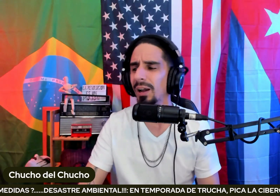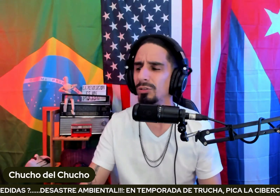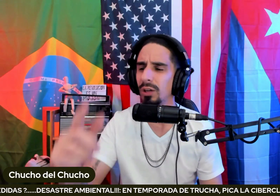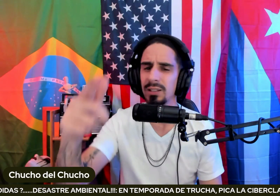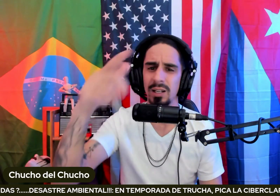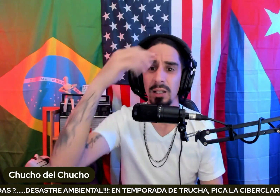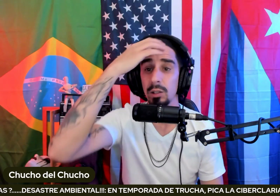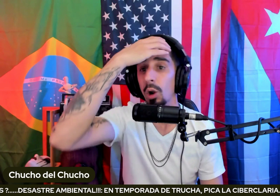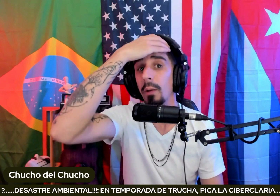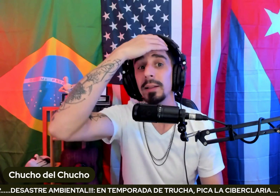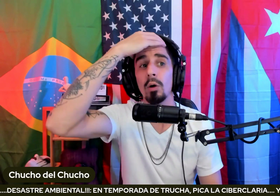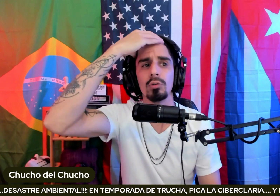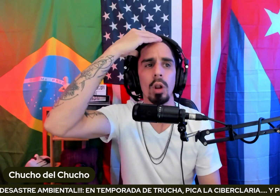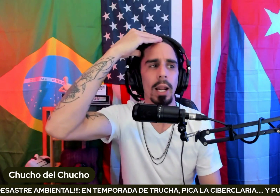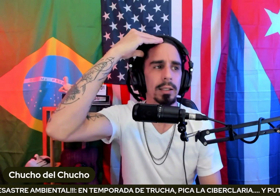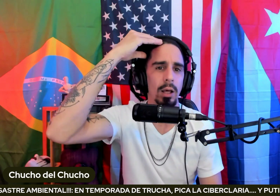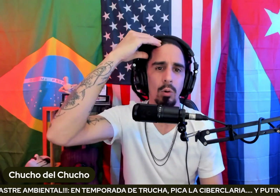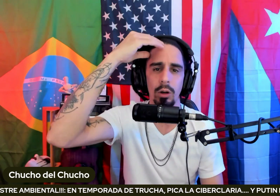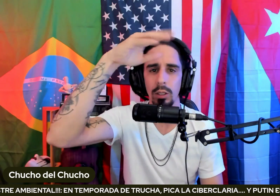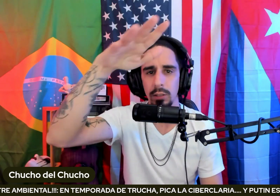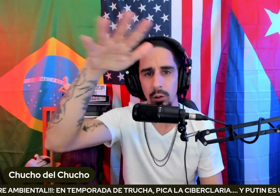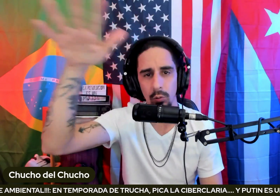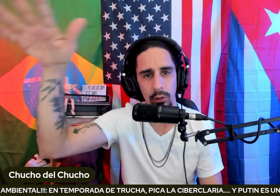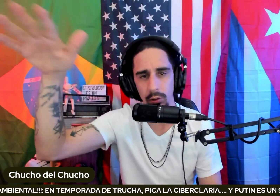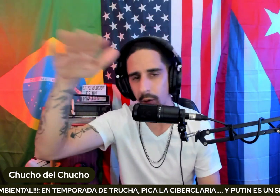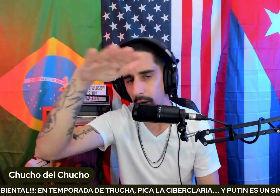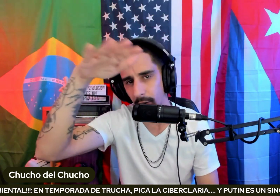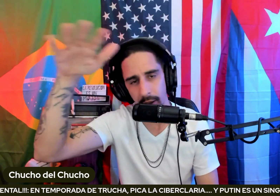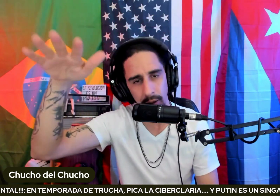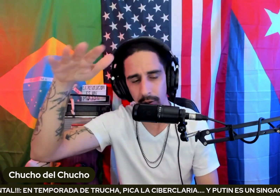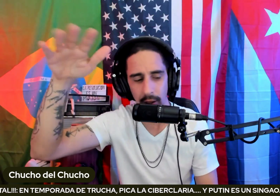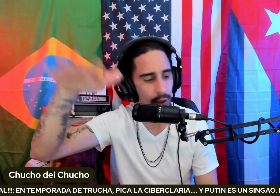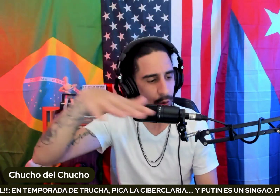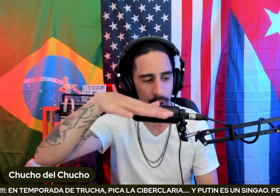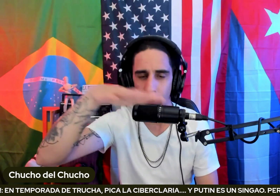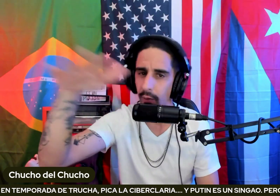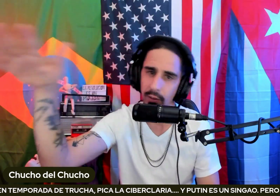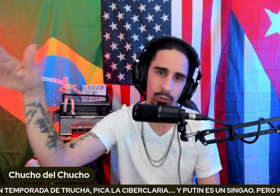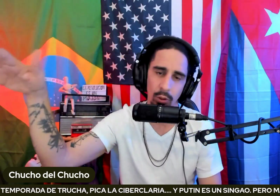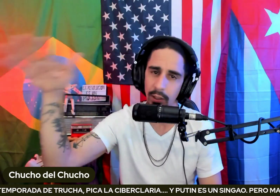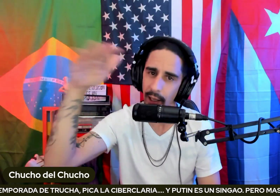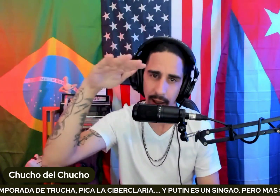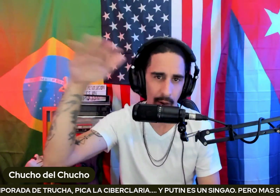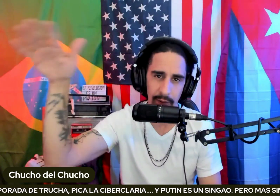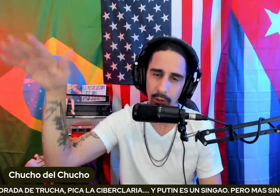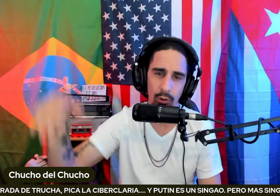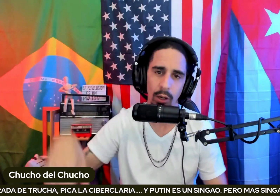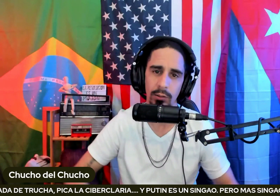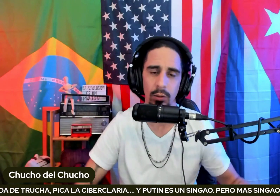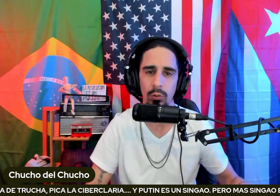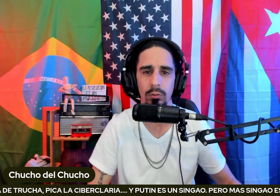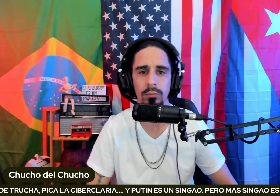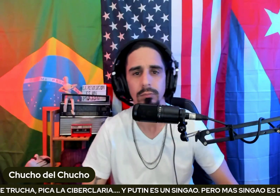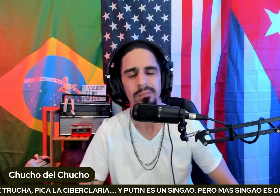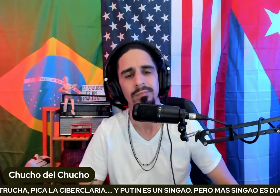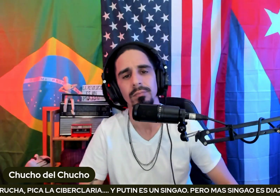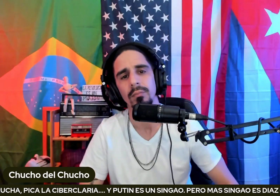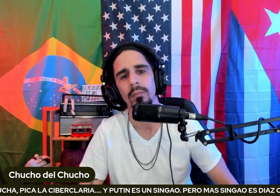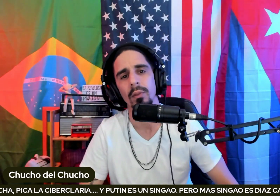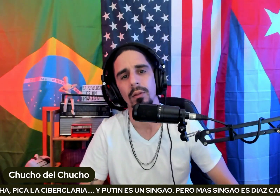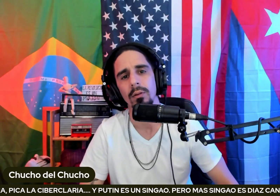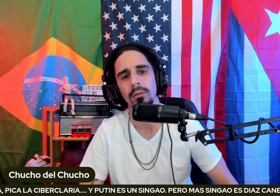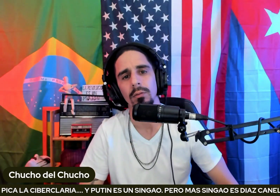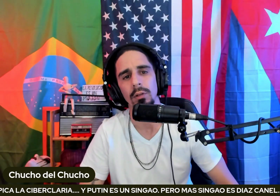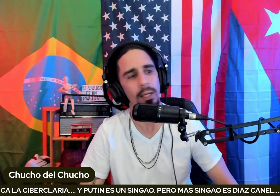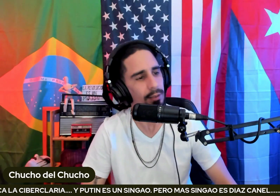mira pero es que eso que dice la gente no le venga un dólar al estaba bueno el estado cubano no le va ellos no le van a vender un dólar nadie le va a vender un dólar de taiwán